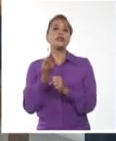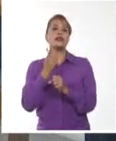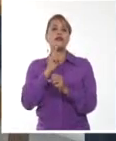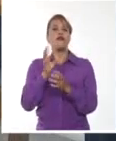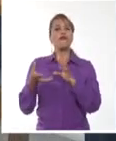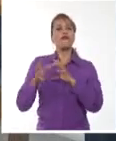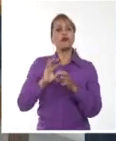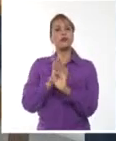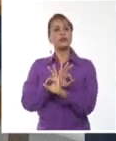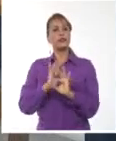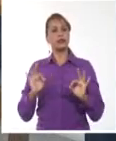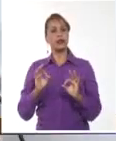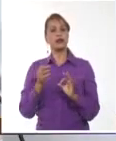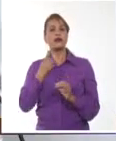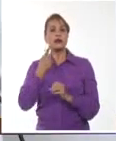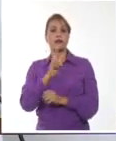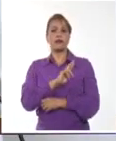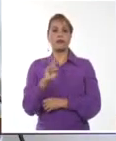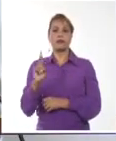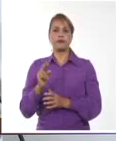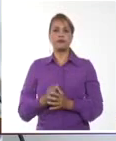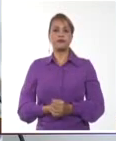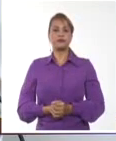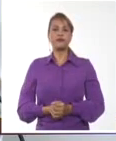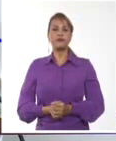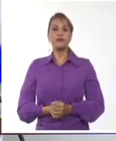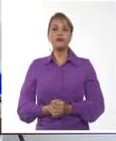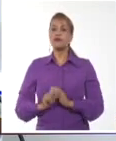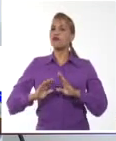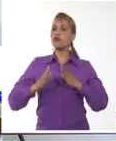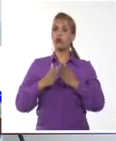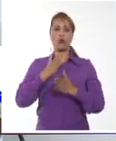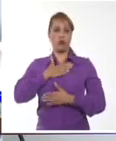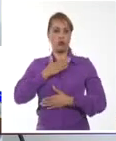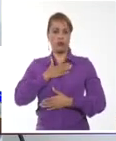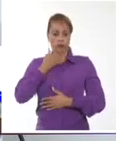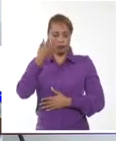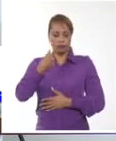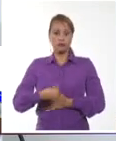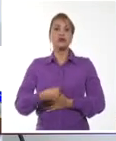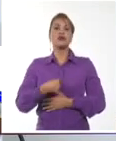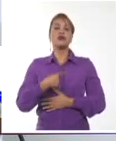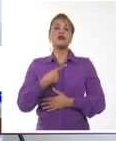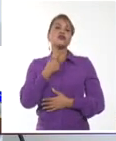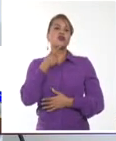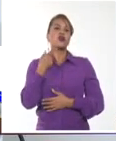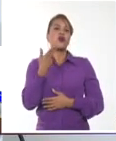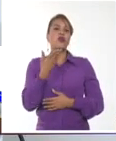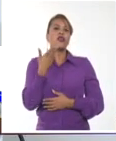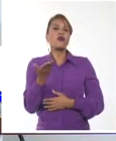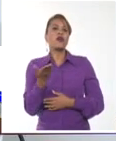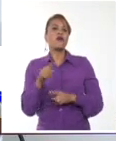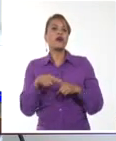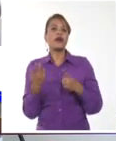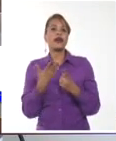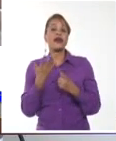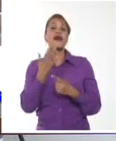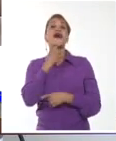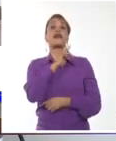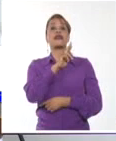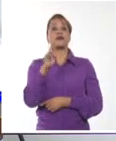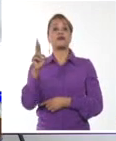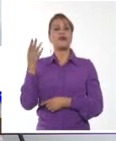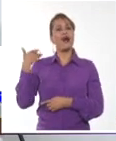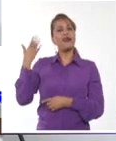convicción revolucionaria. Todo lo que soy se lo debo a la revolución. Yo antes era